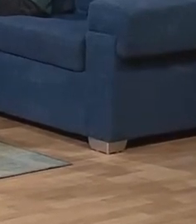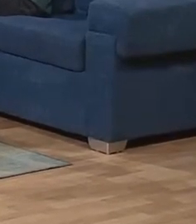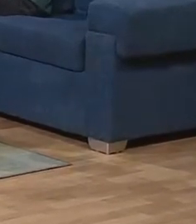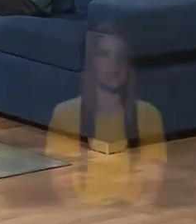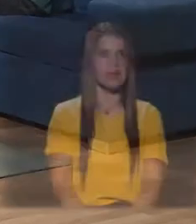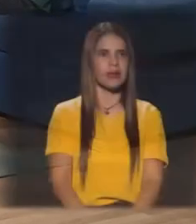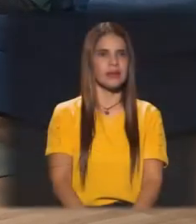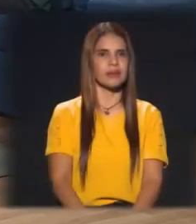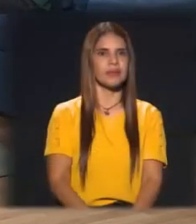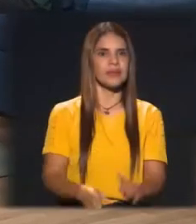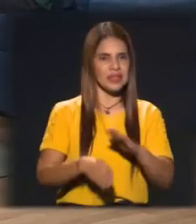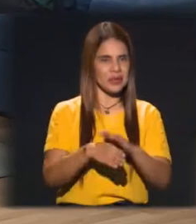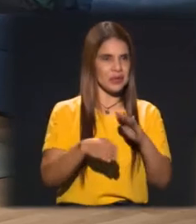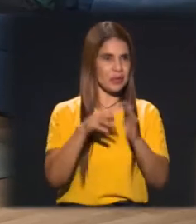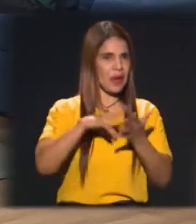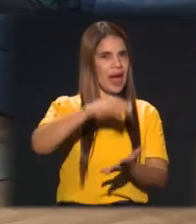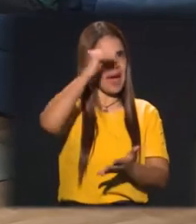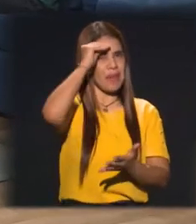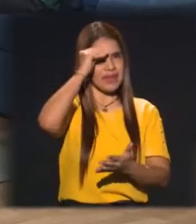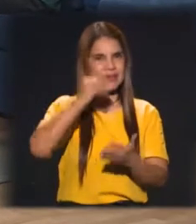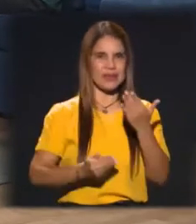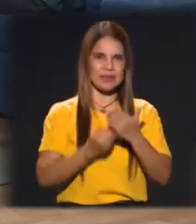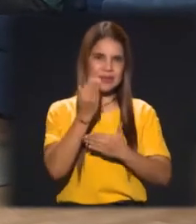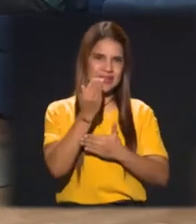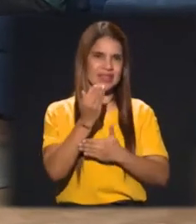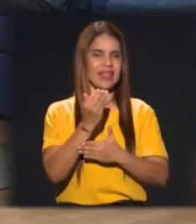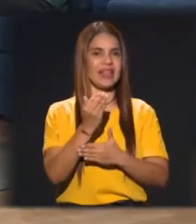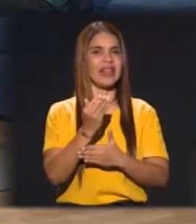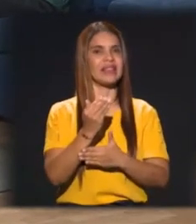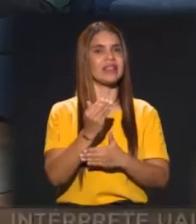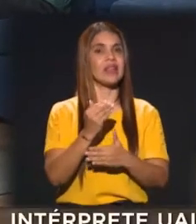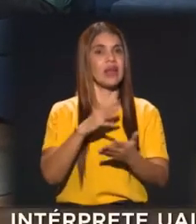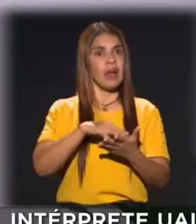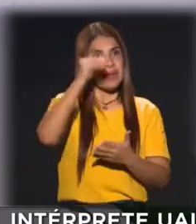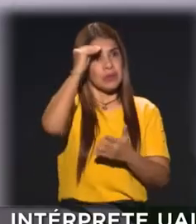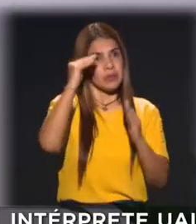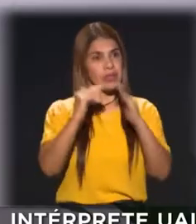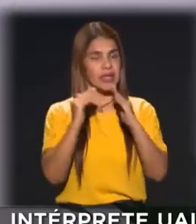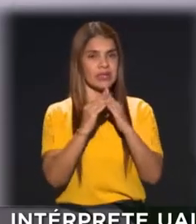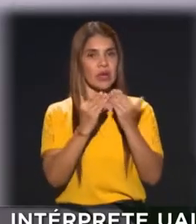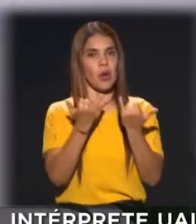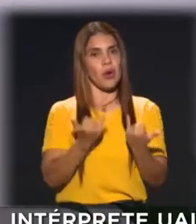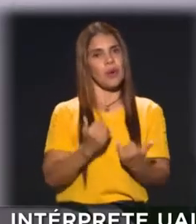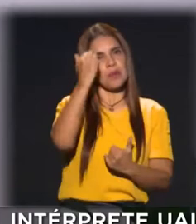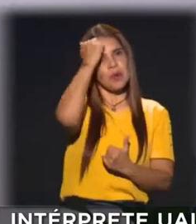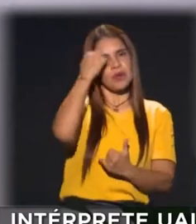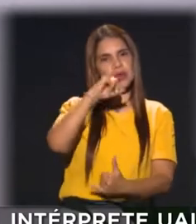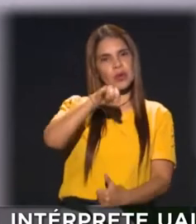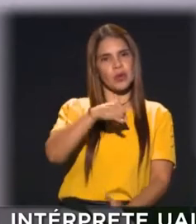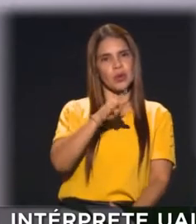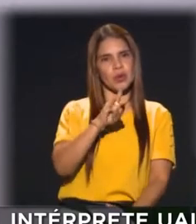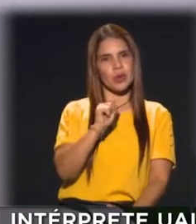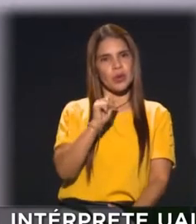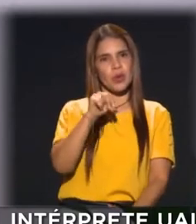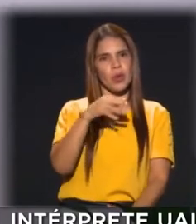Continuamos en nuestro programa En Casa Aprendemos con Buen Comienzo y ya está conmigo el profesor Juan Calle. Hoy tenemos una